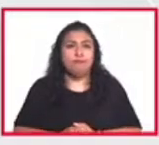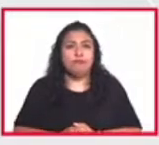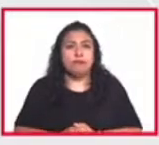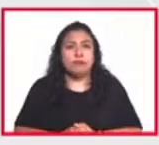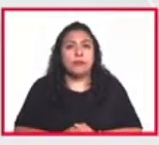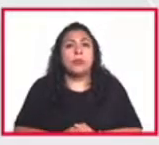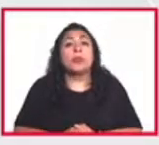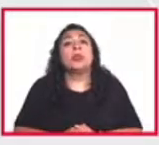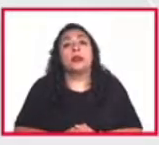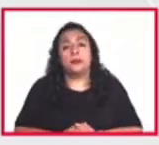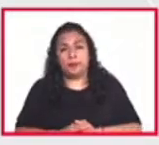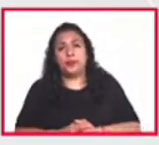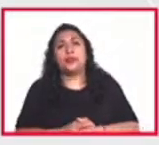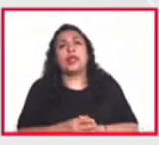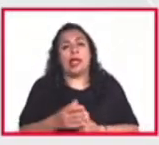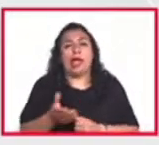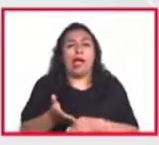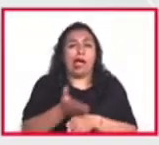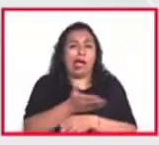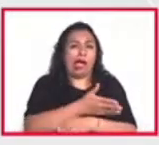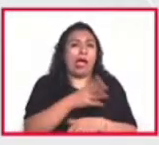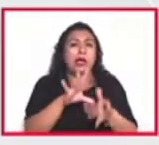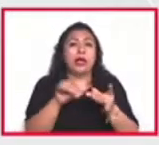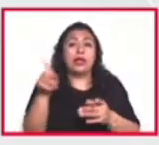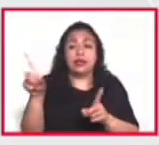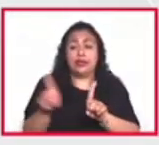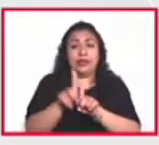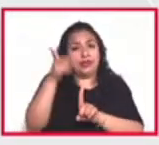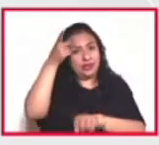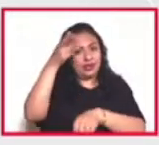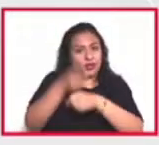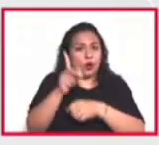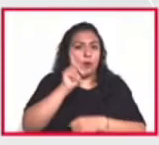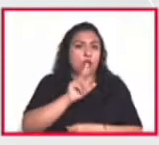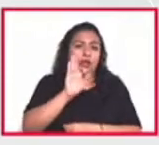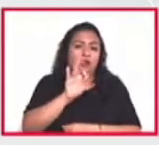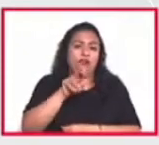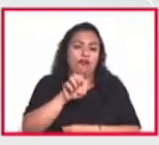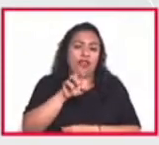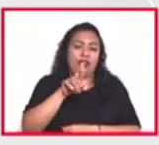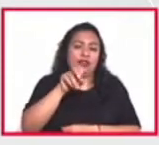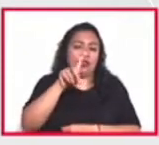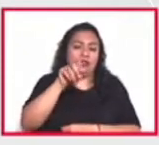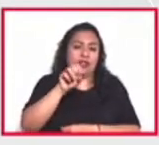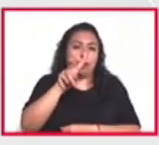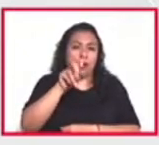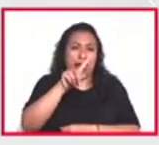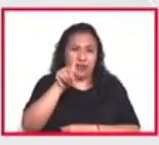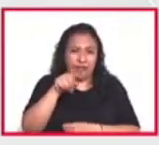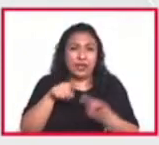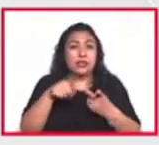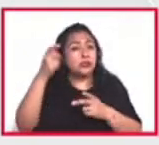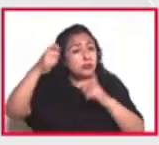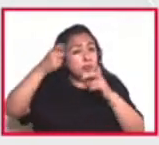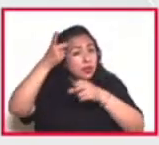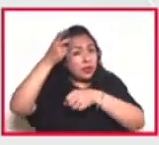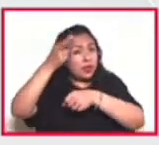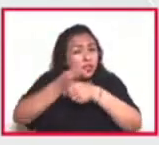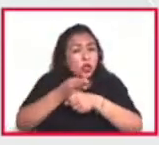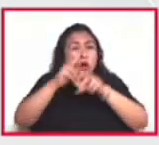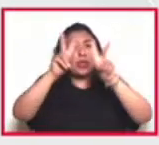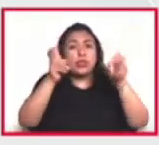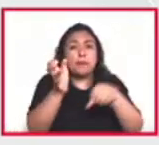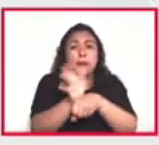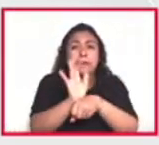Bueno, ya se los adelantábamos. Está con nosotros la directora Fernanda Valadez, cineasta, directora de la película Sin Señas